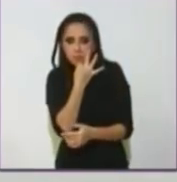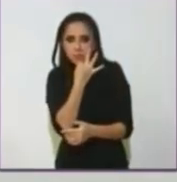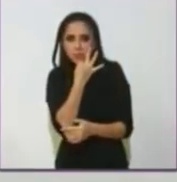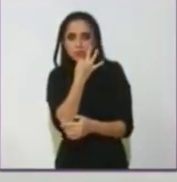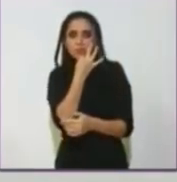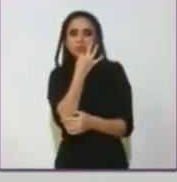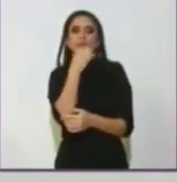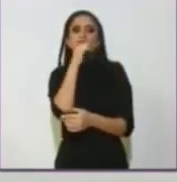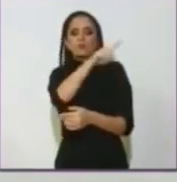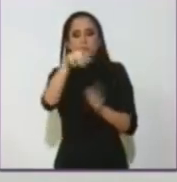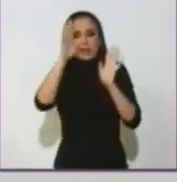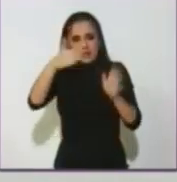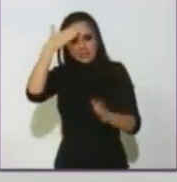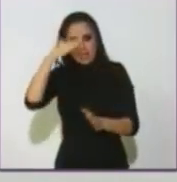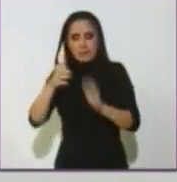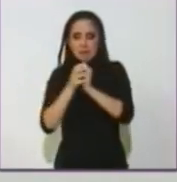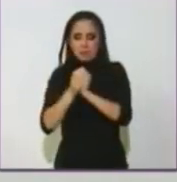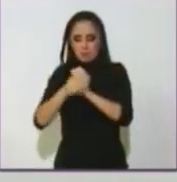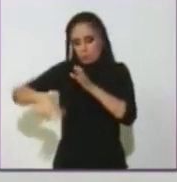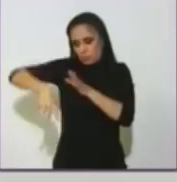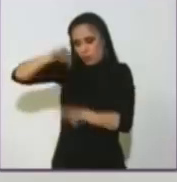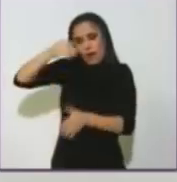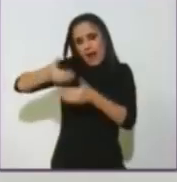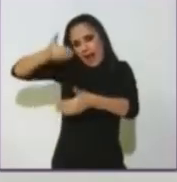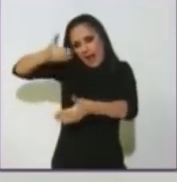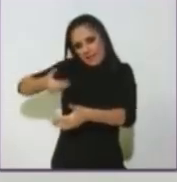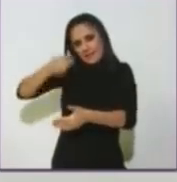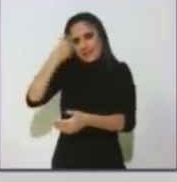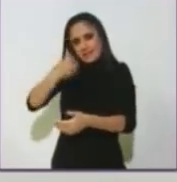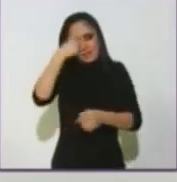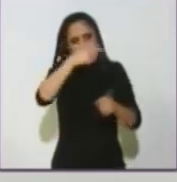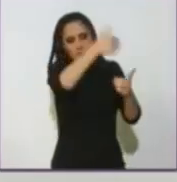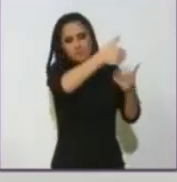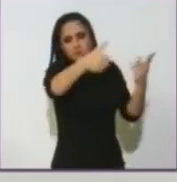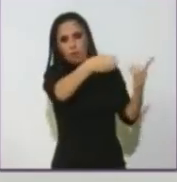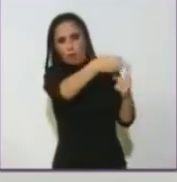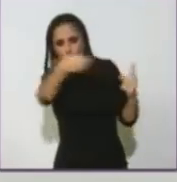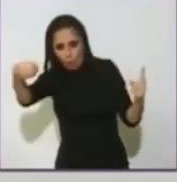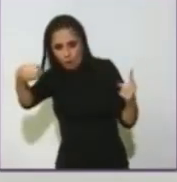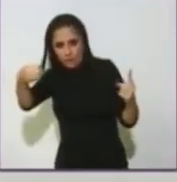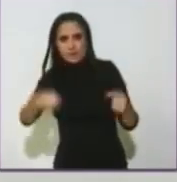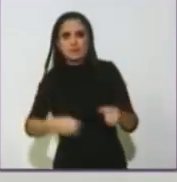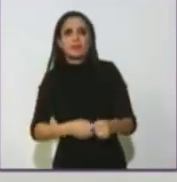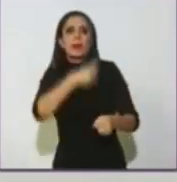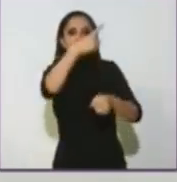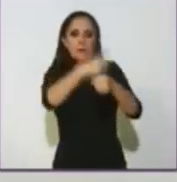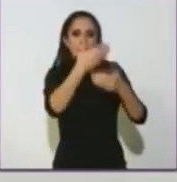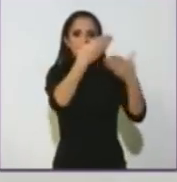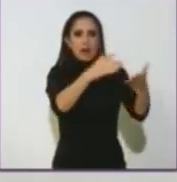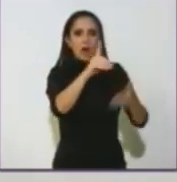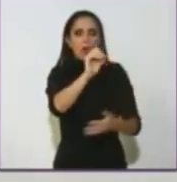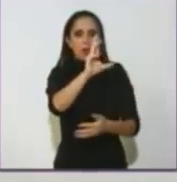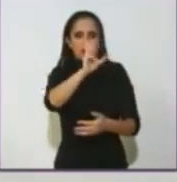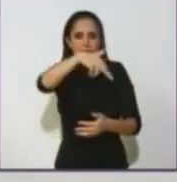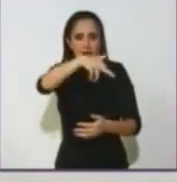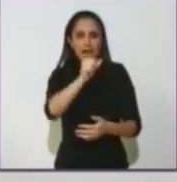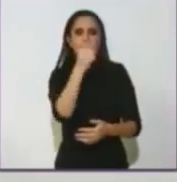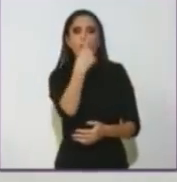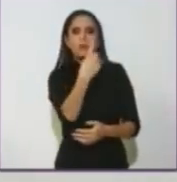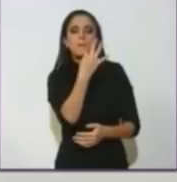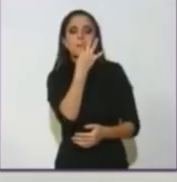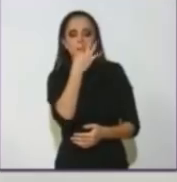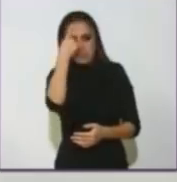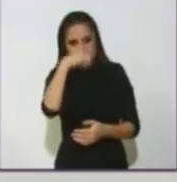también está este sorteado el orden este final y empezamos te toca inmediatamente de nuevo lorena este un minuto para